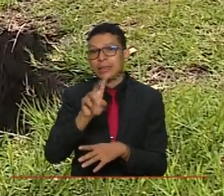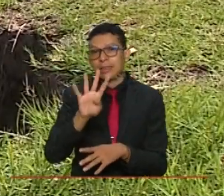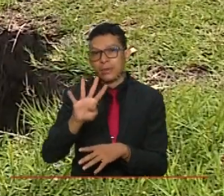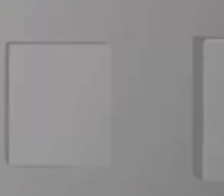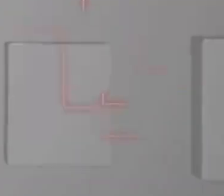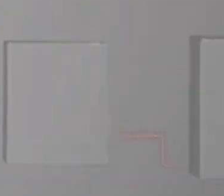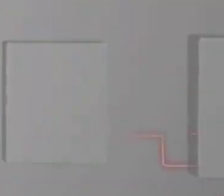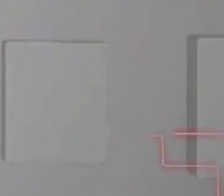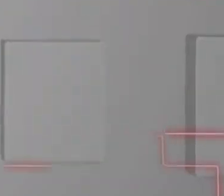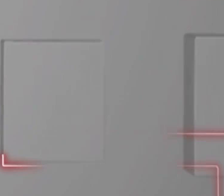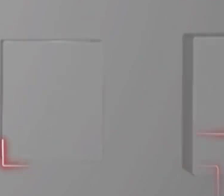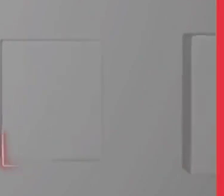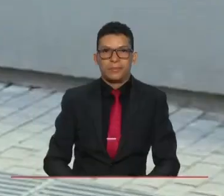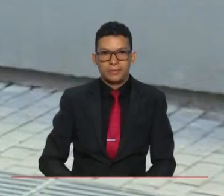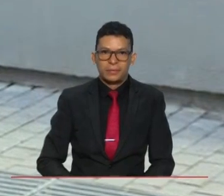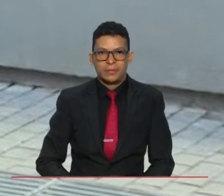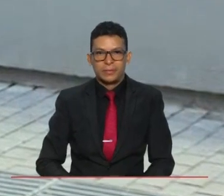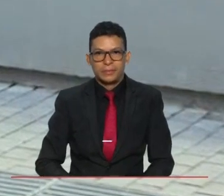operaciones.